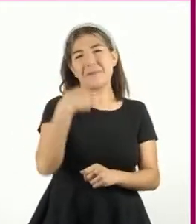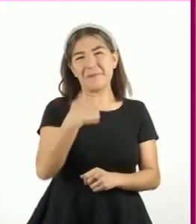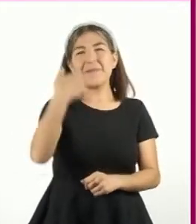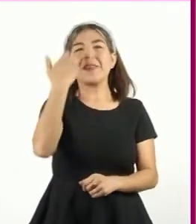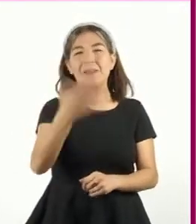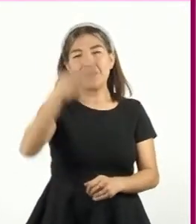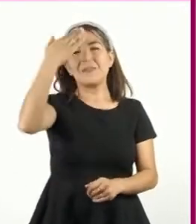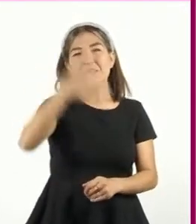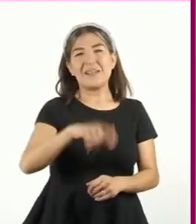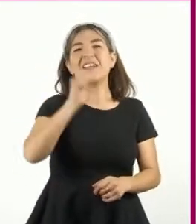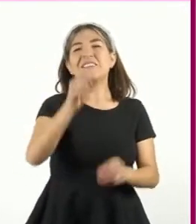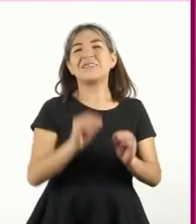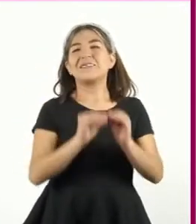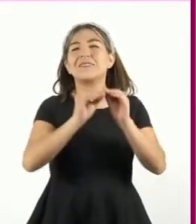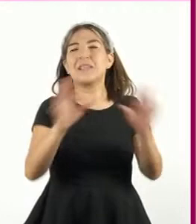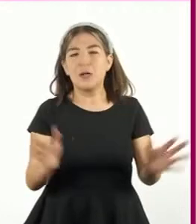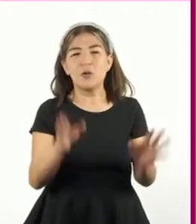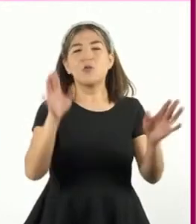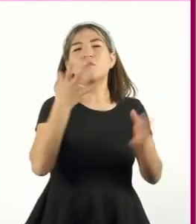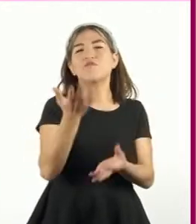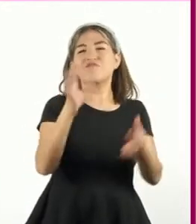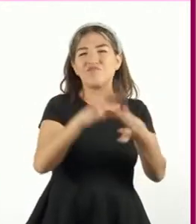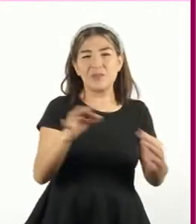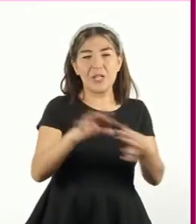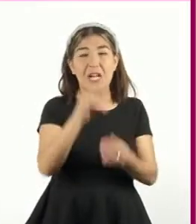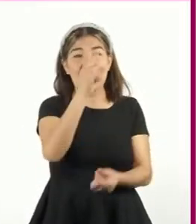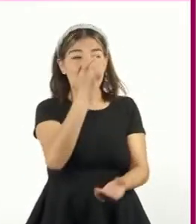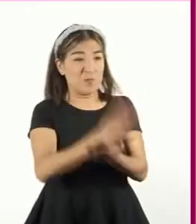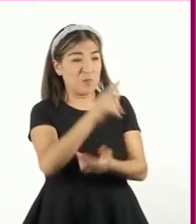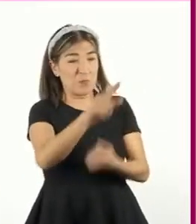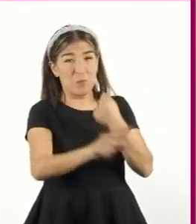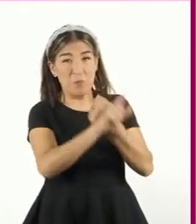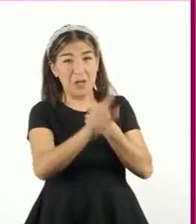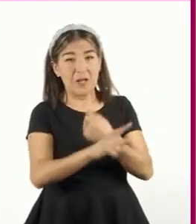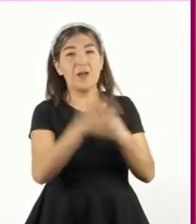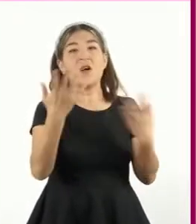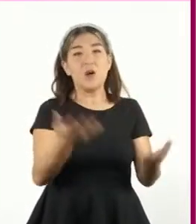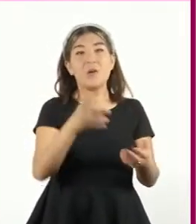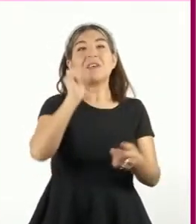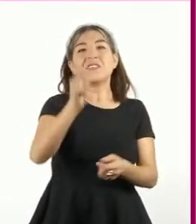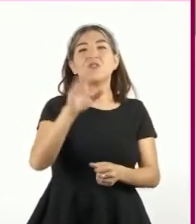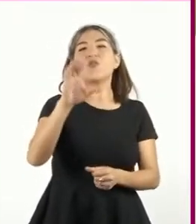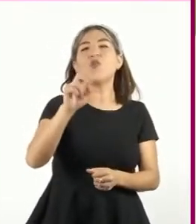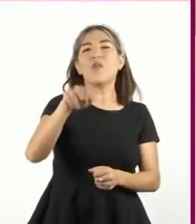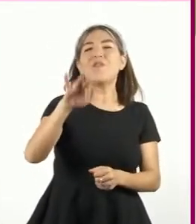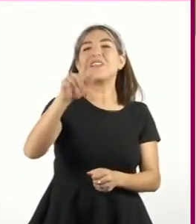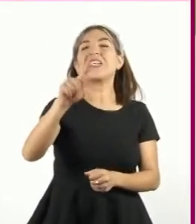claro si lo que experimento son solo problemas o realmente son conflictos.